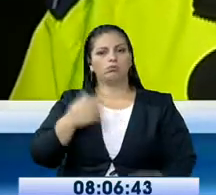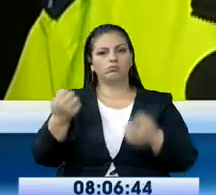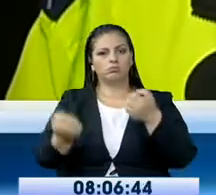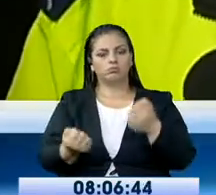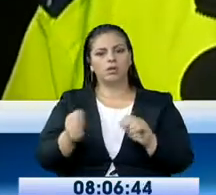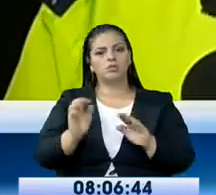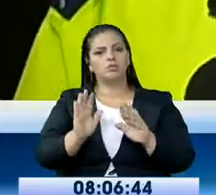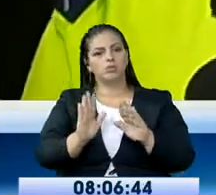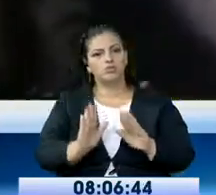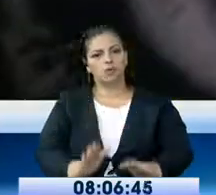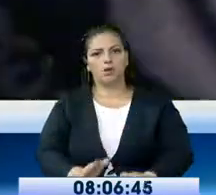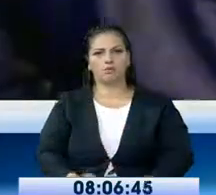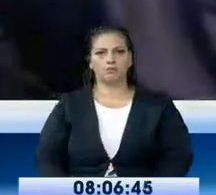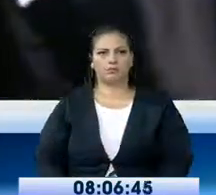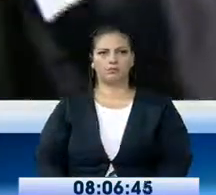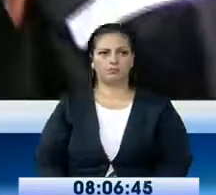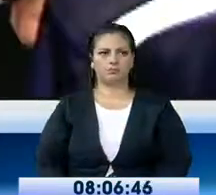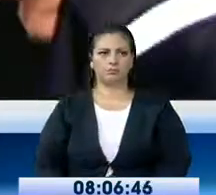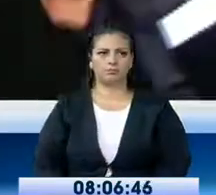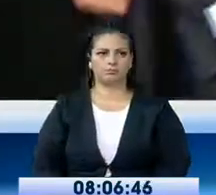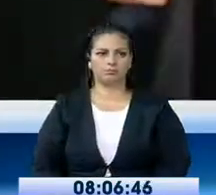pueda respetar o no.